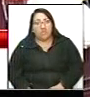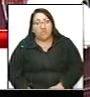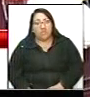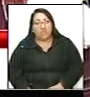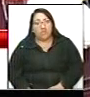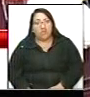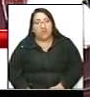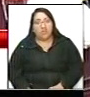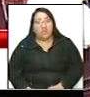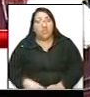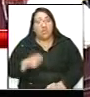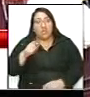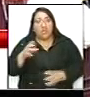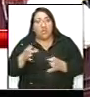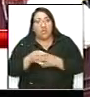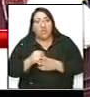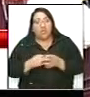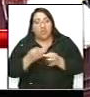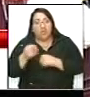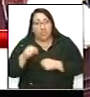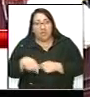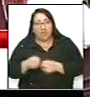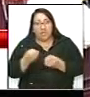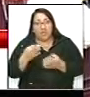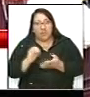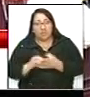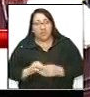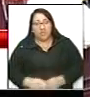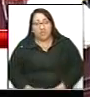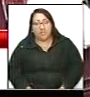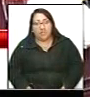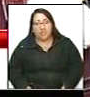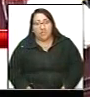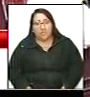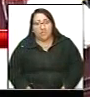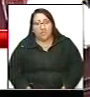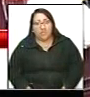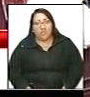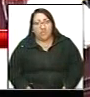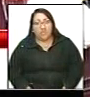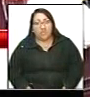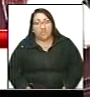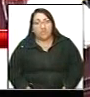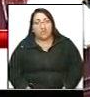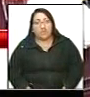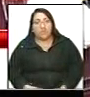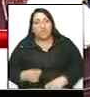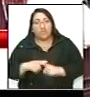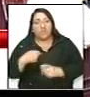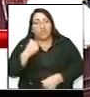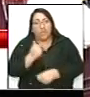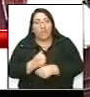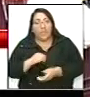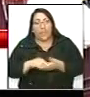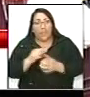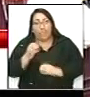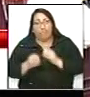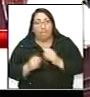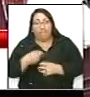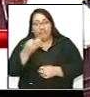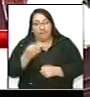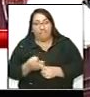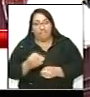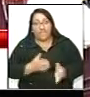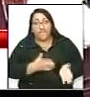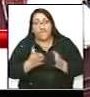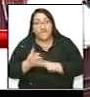debería calzar, aprovechando, como bien lo han dicho aquí varias veces, esta coyuntura lamentable, pero que nos obliga a hacer una reforma de verdad. Yendo